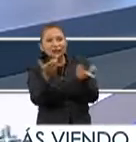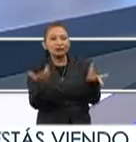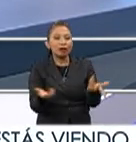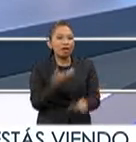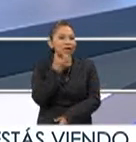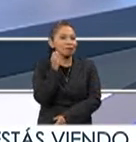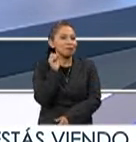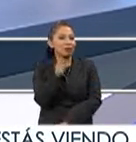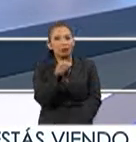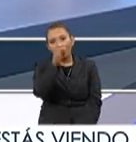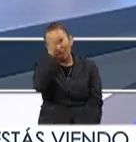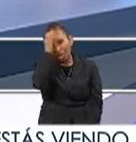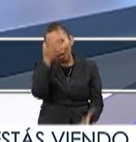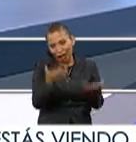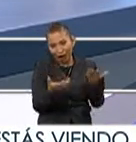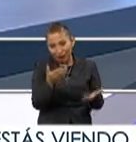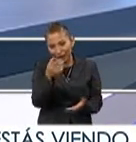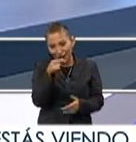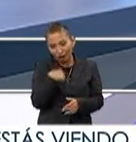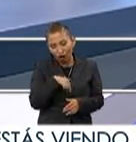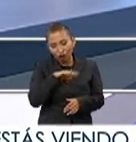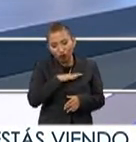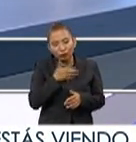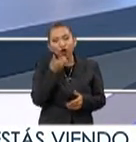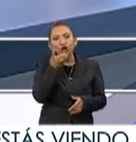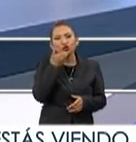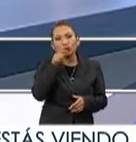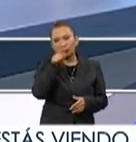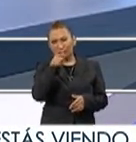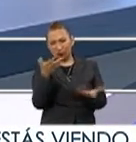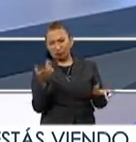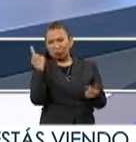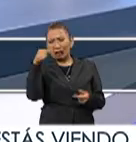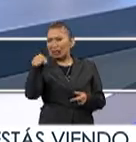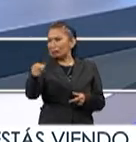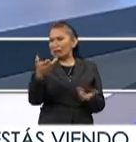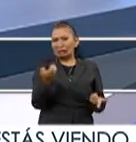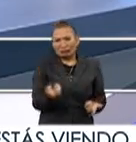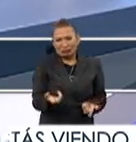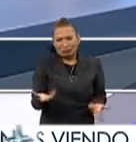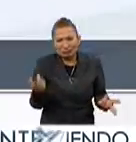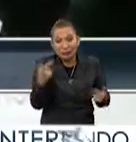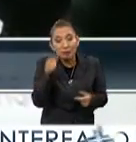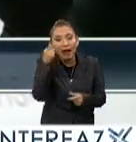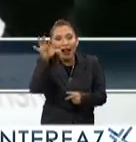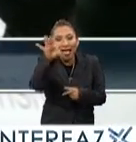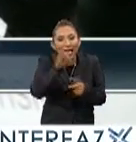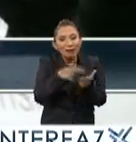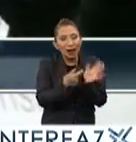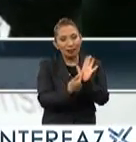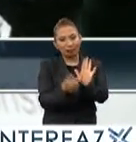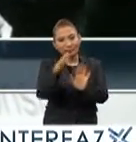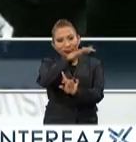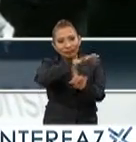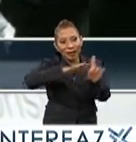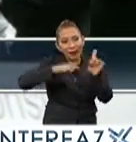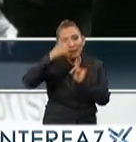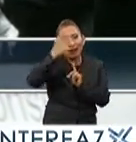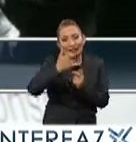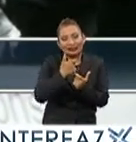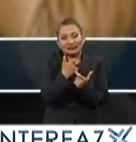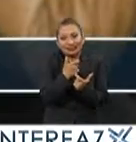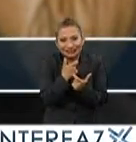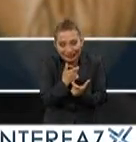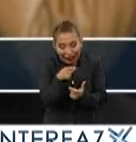inercias tontas muchas veces, de nuestras costumbres sin sentido, pues para darles un contexto, para hacernos sonreír,